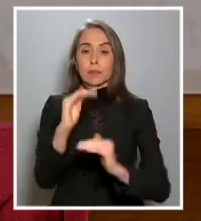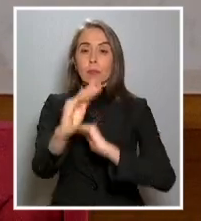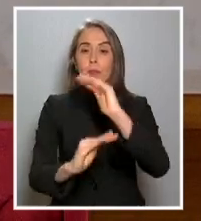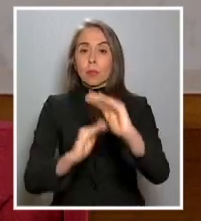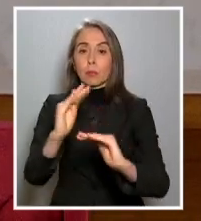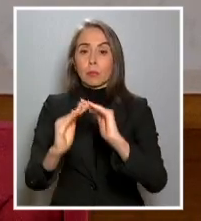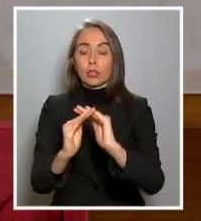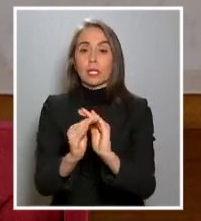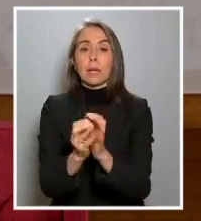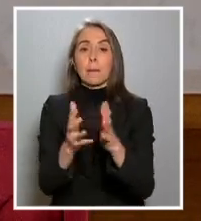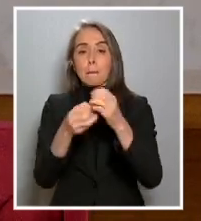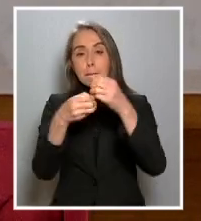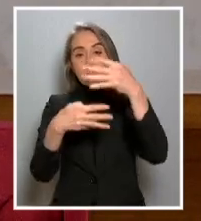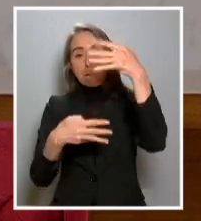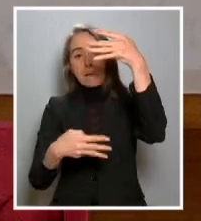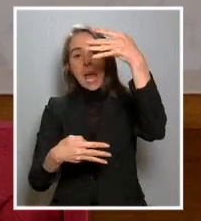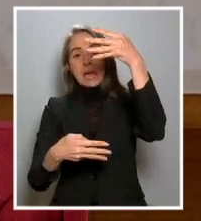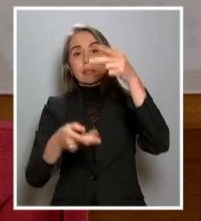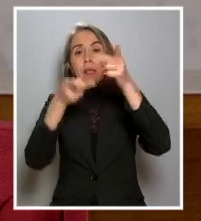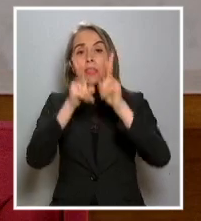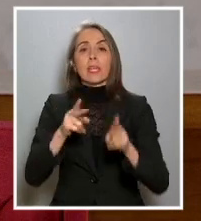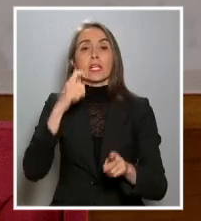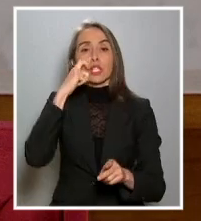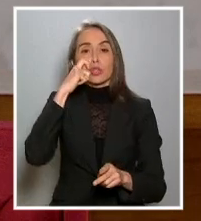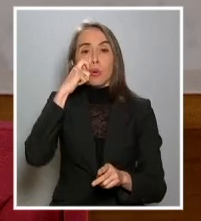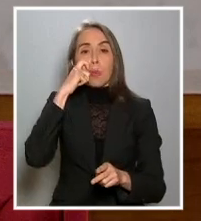proteger y ampliar los derechos humanos y la democracia.